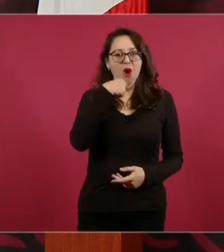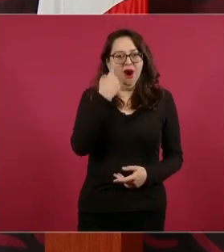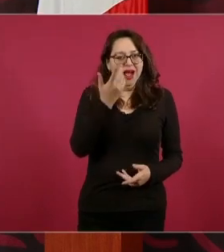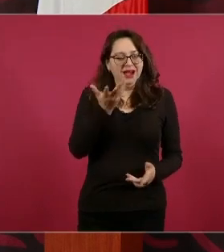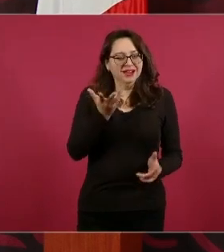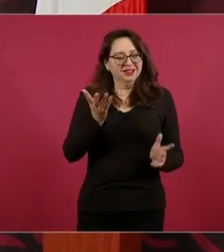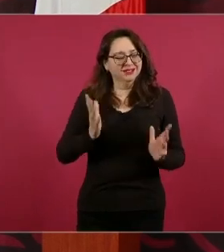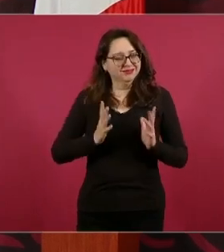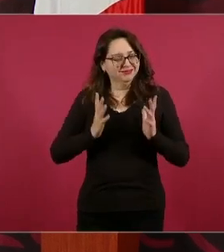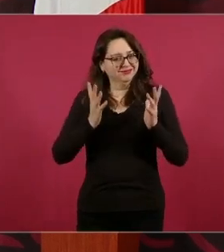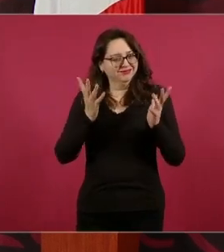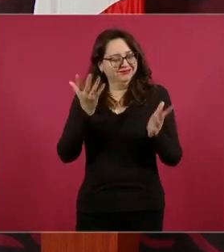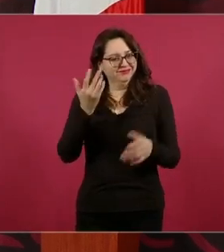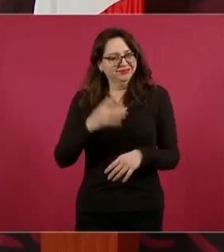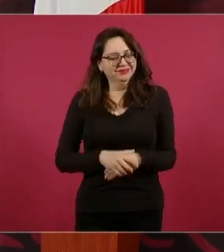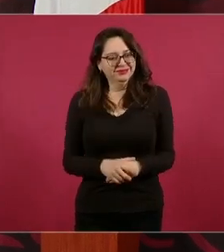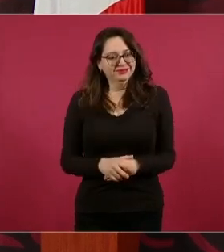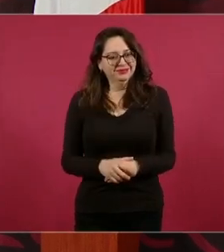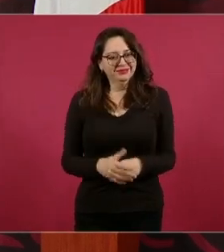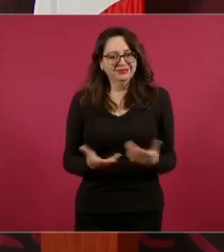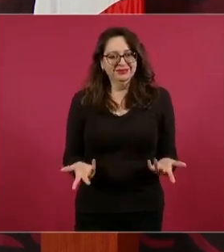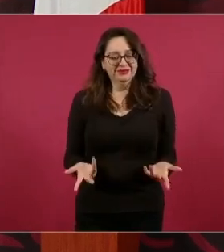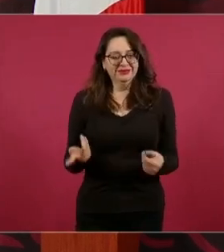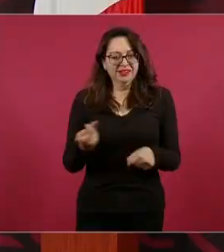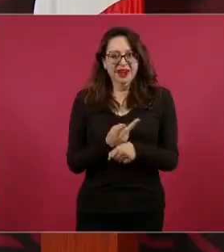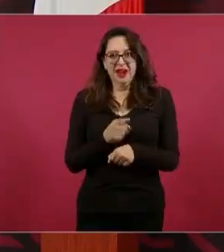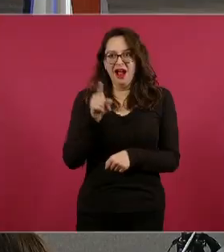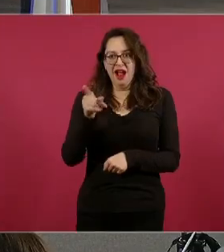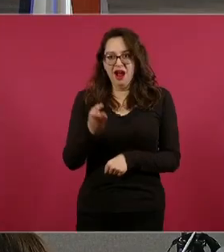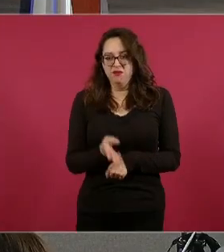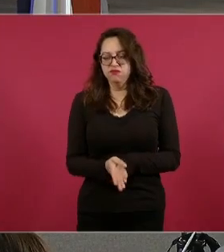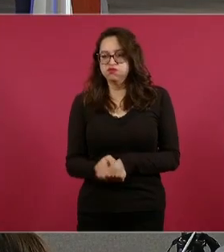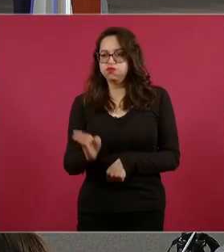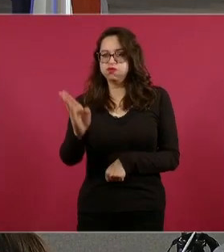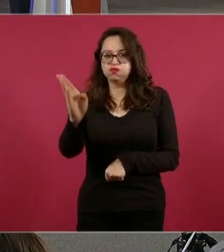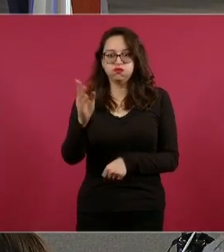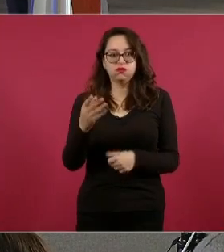porque la relación comercial de México con Estados Unidos